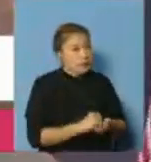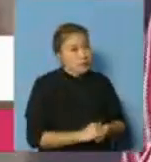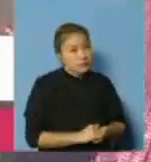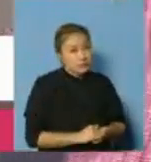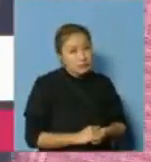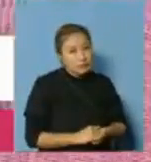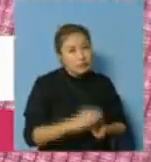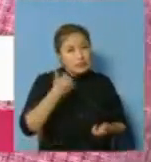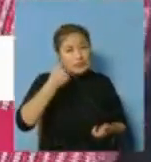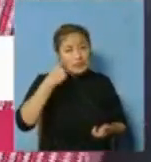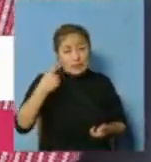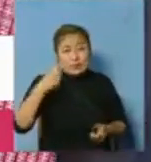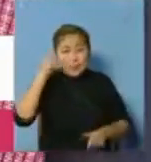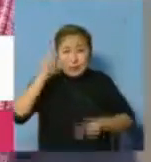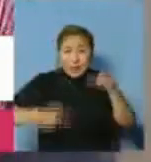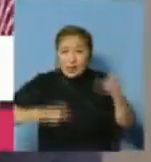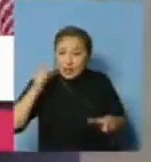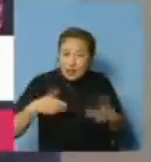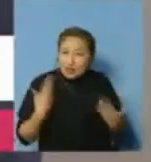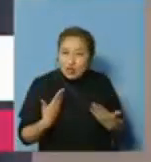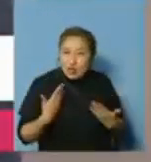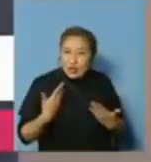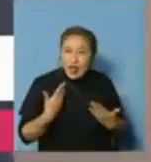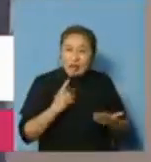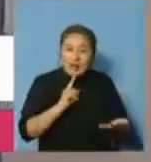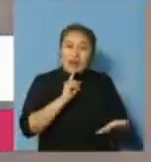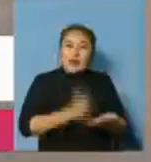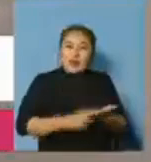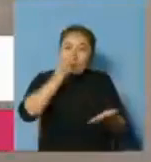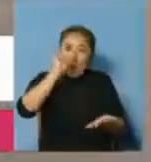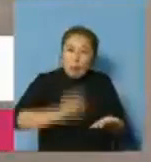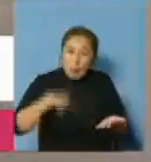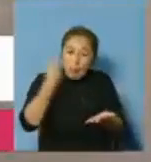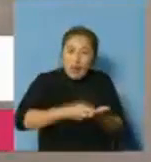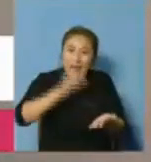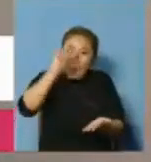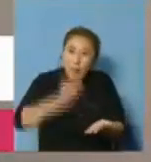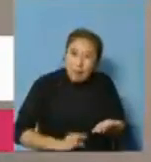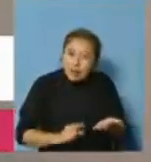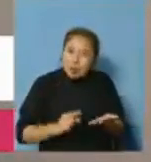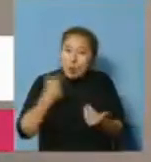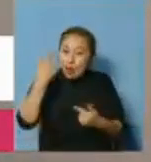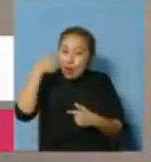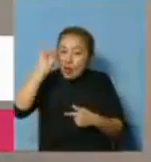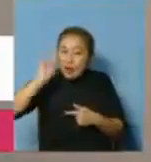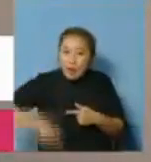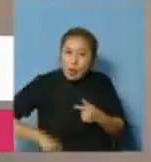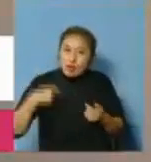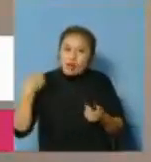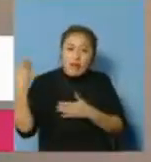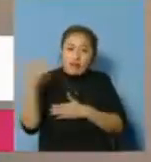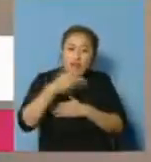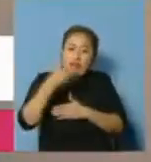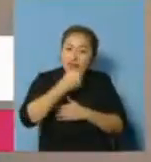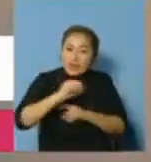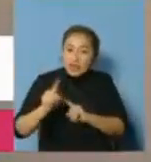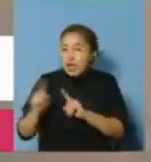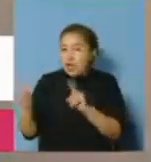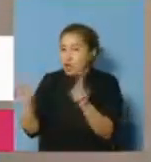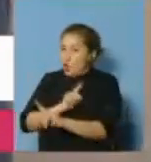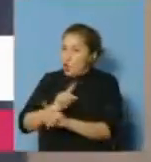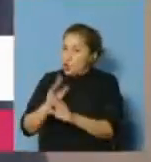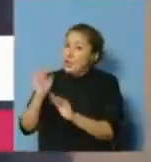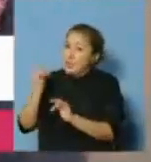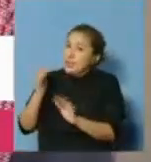60.000 personas estarían por perder las tarifas sociales si no se inscribe como mil personas podrían llegar a perderla